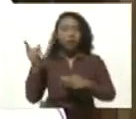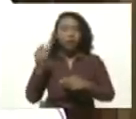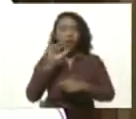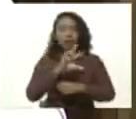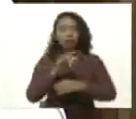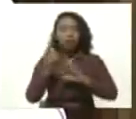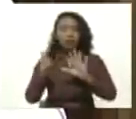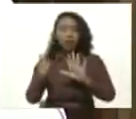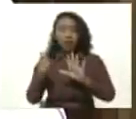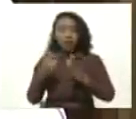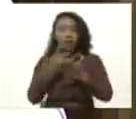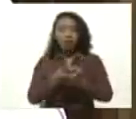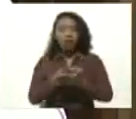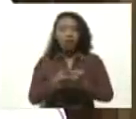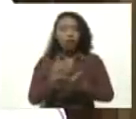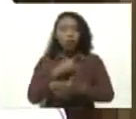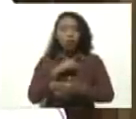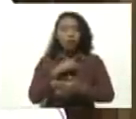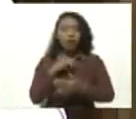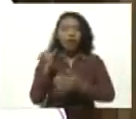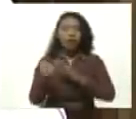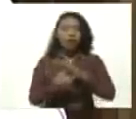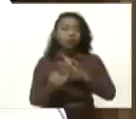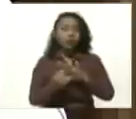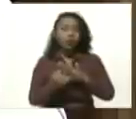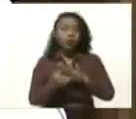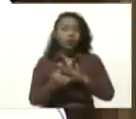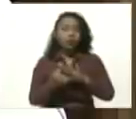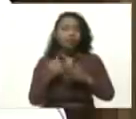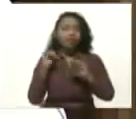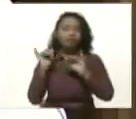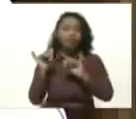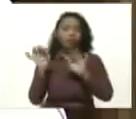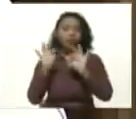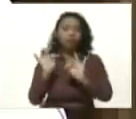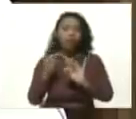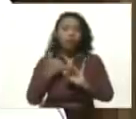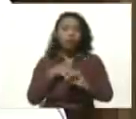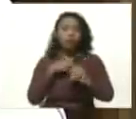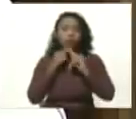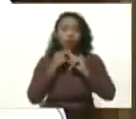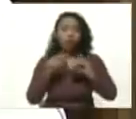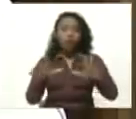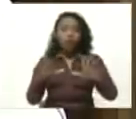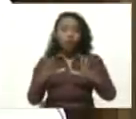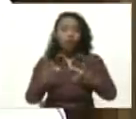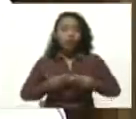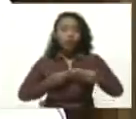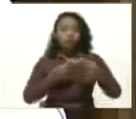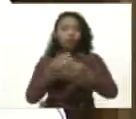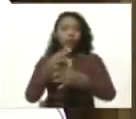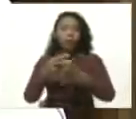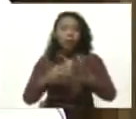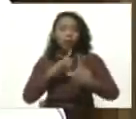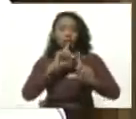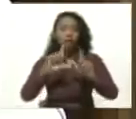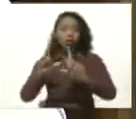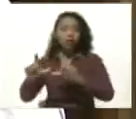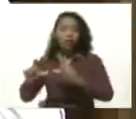desechos sólidos de nuestras instalaciones. De igual forma, tenemos desplegado el plan de dotación de los laboratorios a nivel de sus reactivos con el